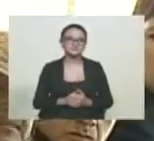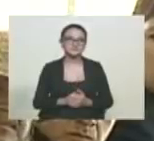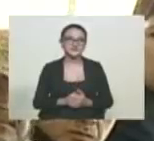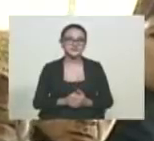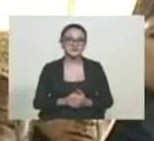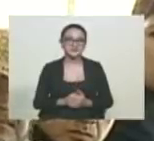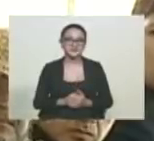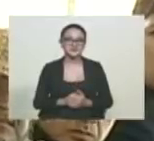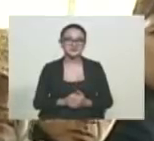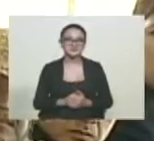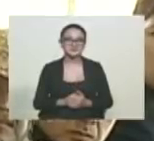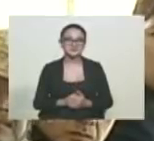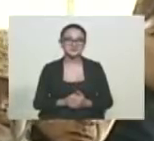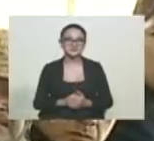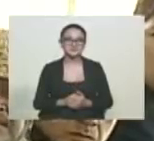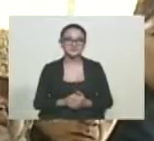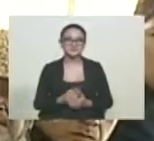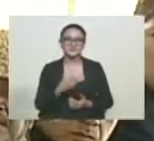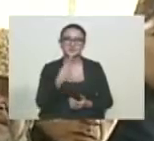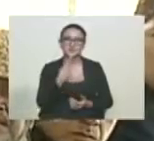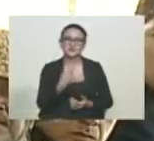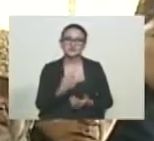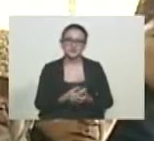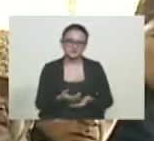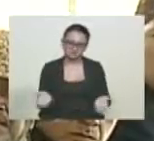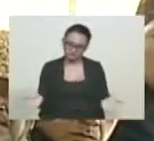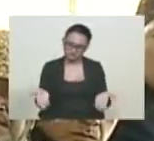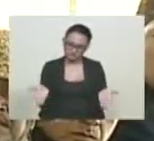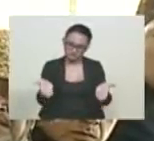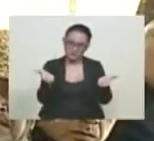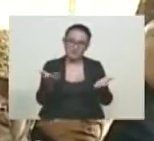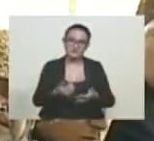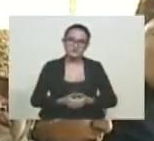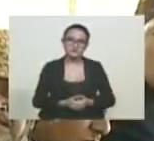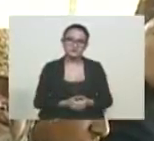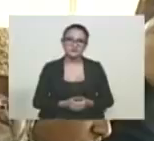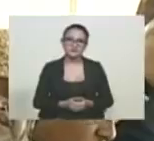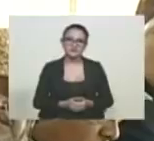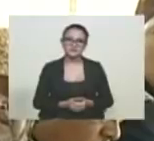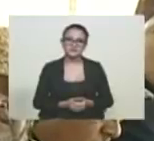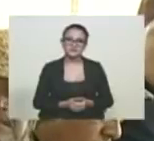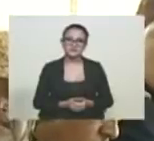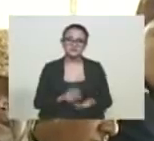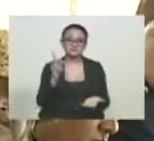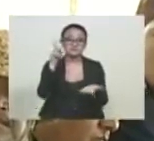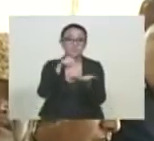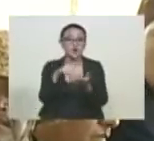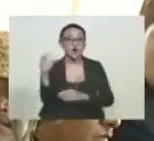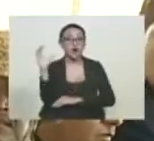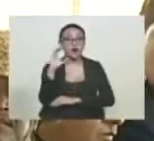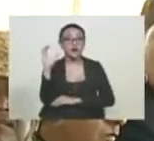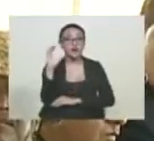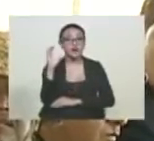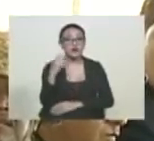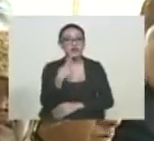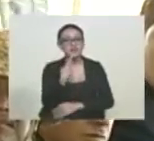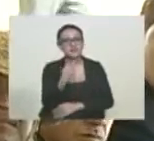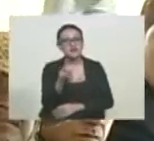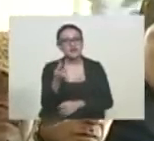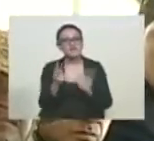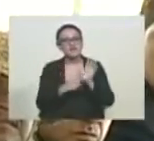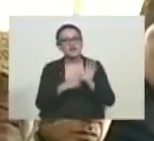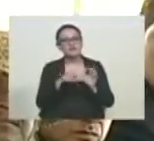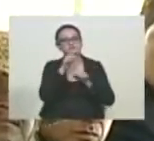calor y nos decían, adelante, camaradas, lleguen a Caracas y digan la verdad.